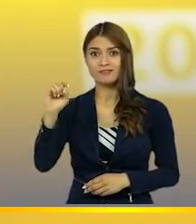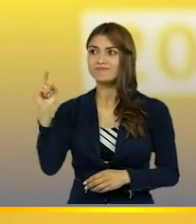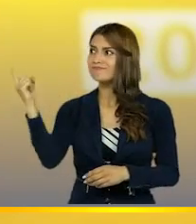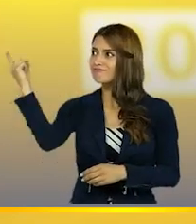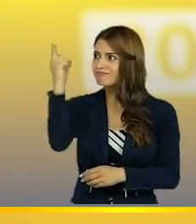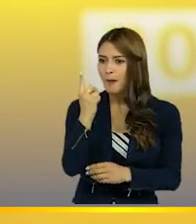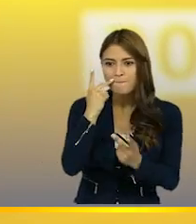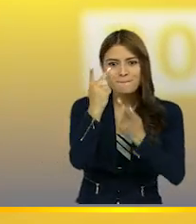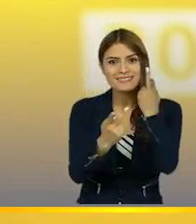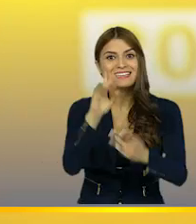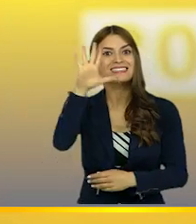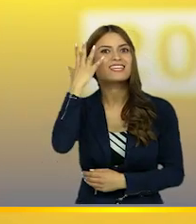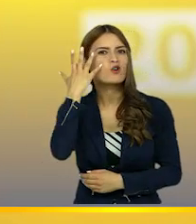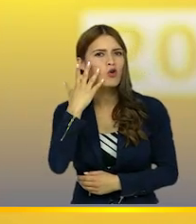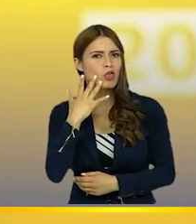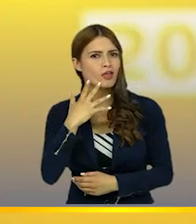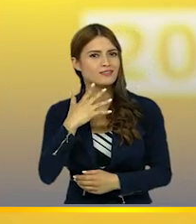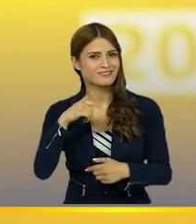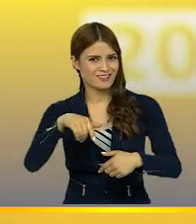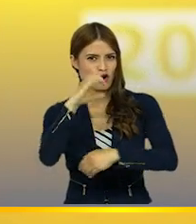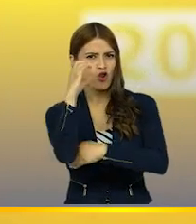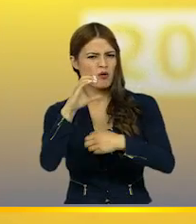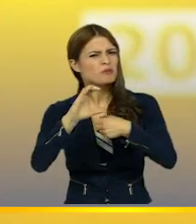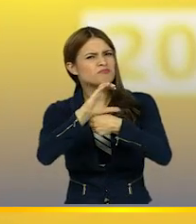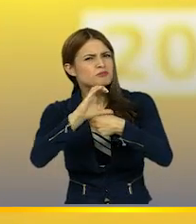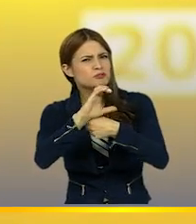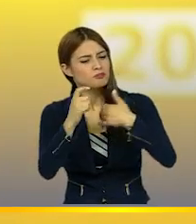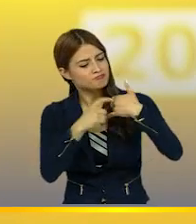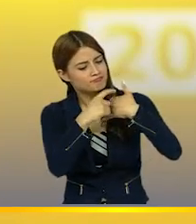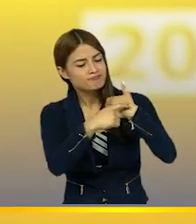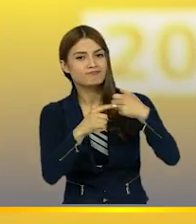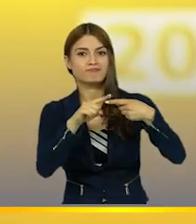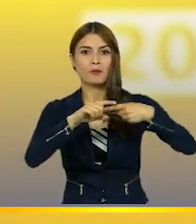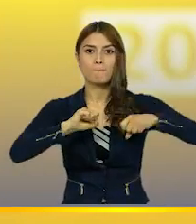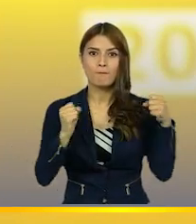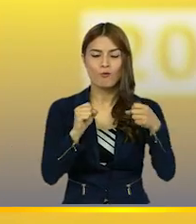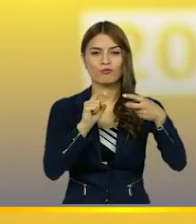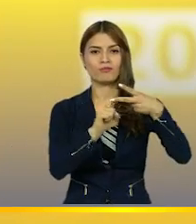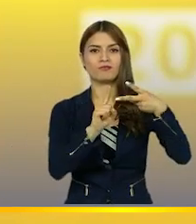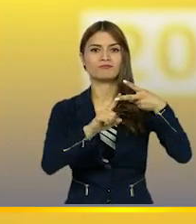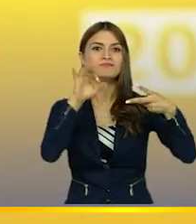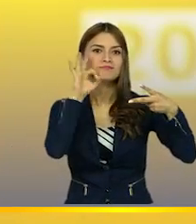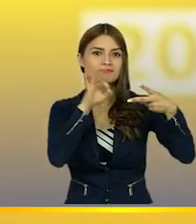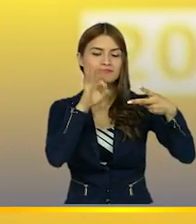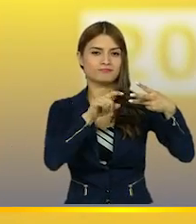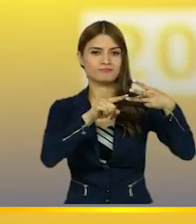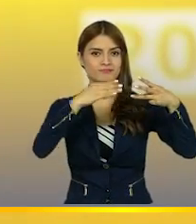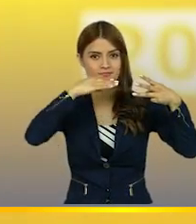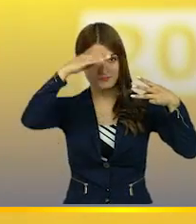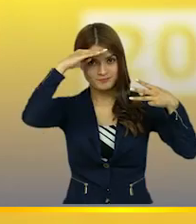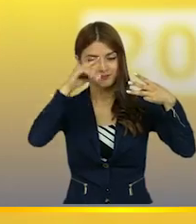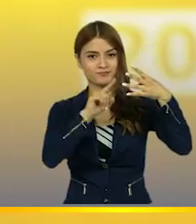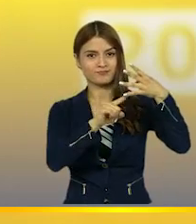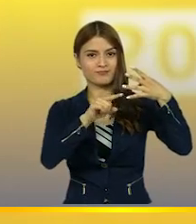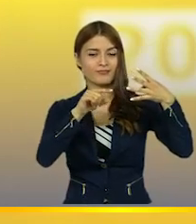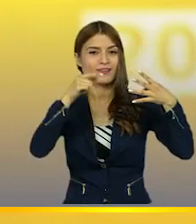de 5 días. Visitará Bogotá, Villavicencio, Medellín y